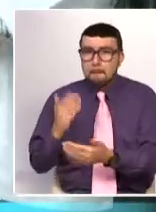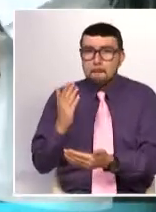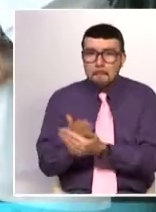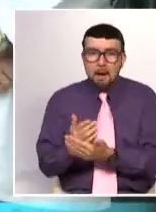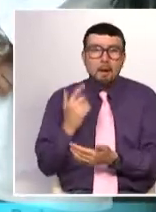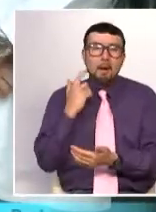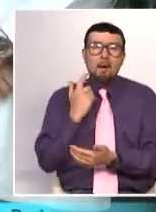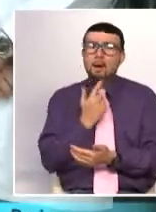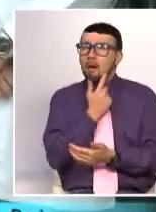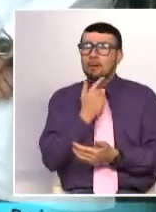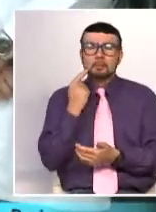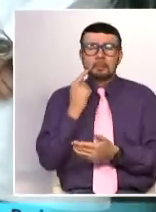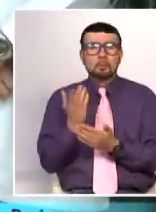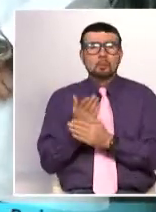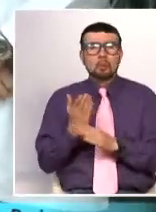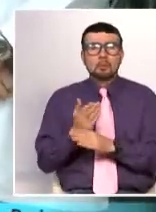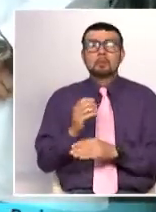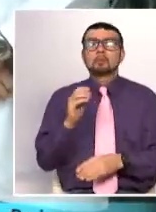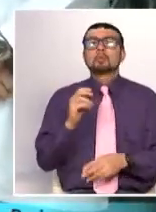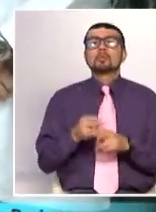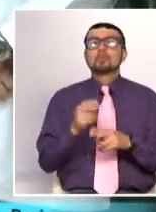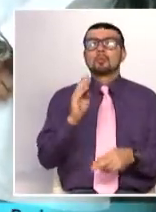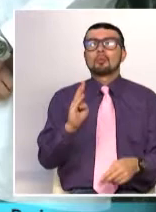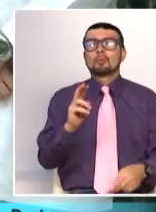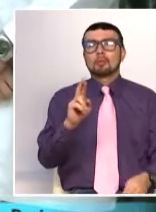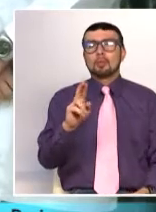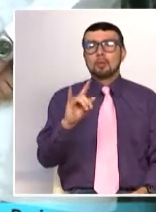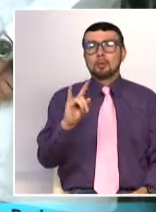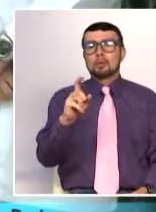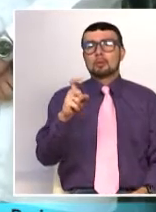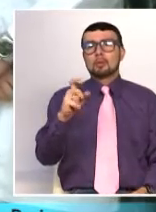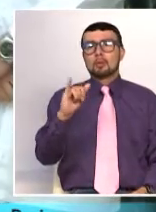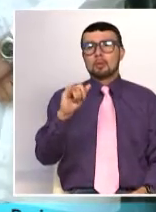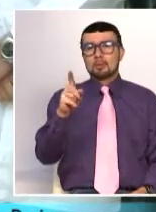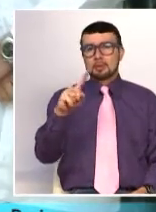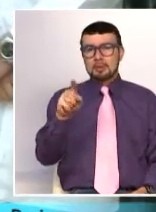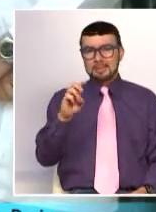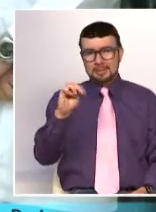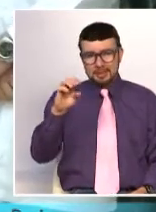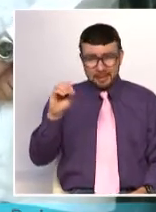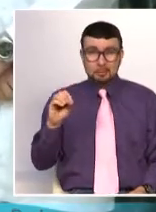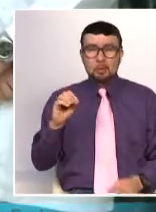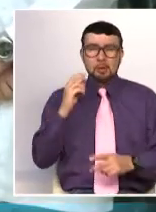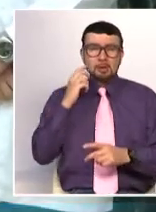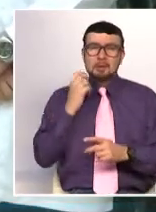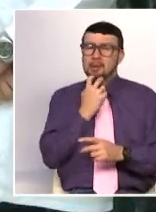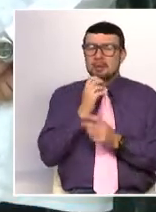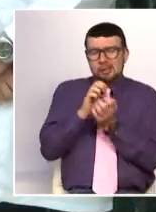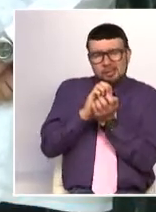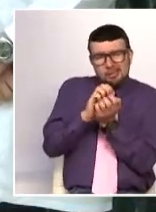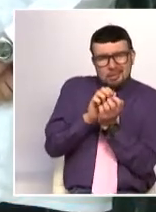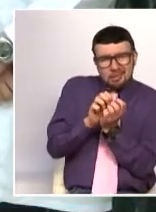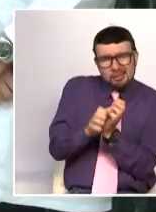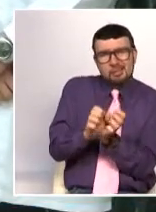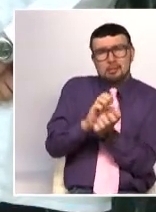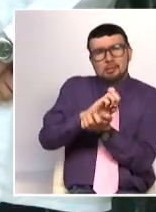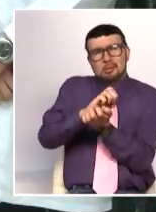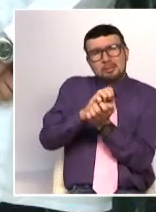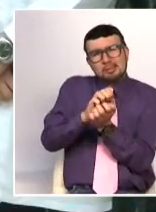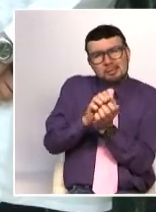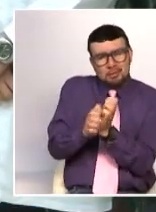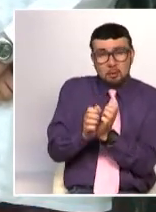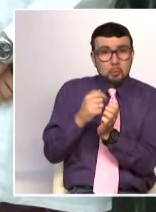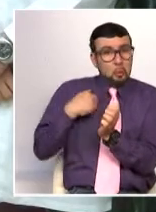bruxismo si desafortunadamente es un procedimiento de apretamiento y refinamiento de dientes